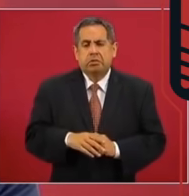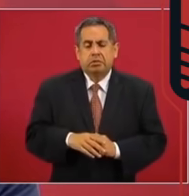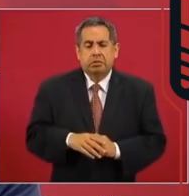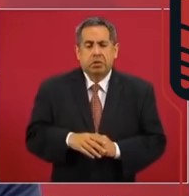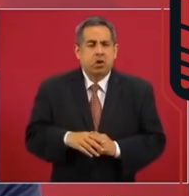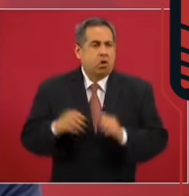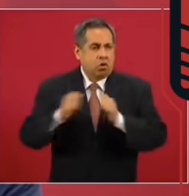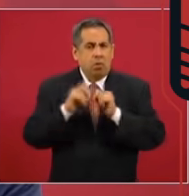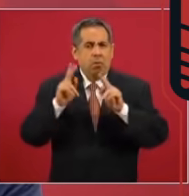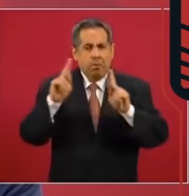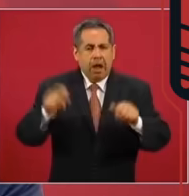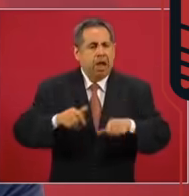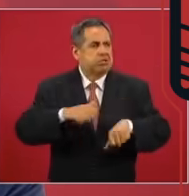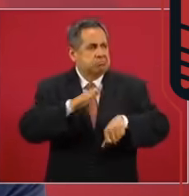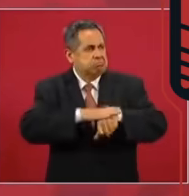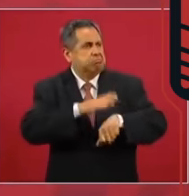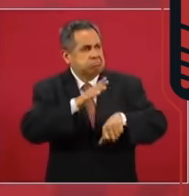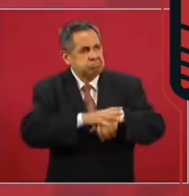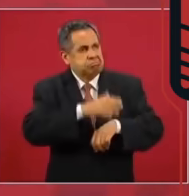pacífico,